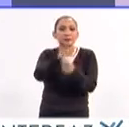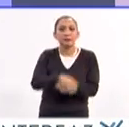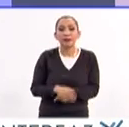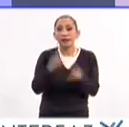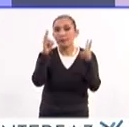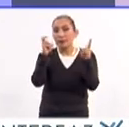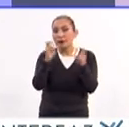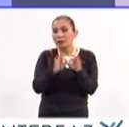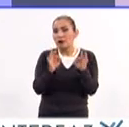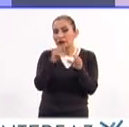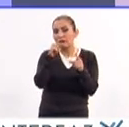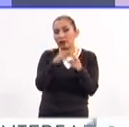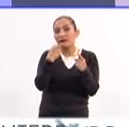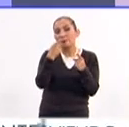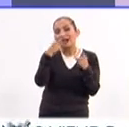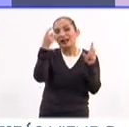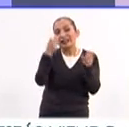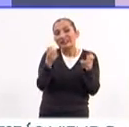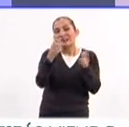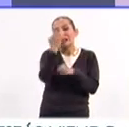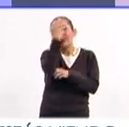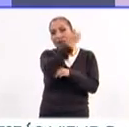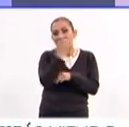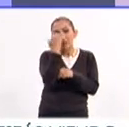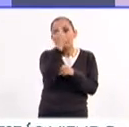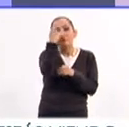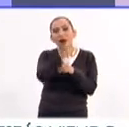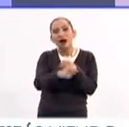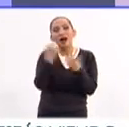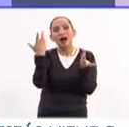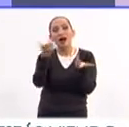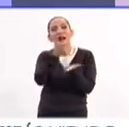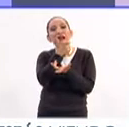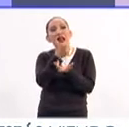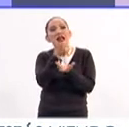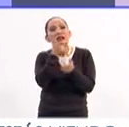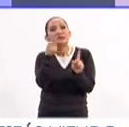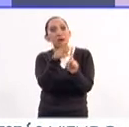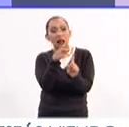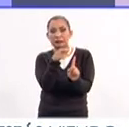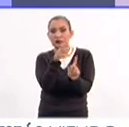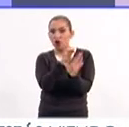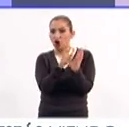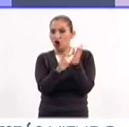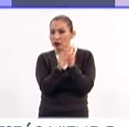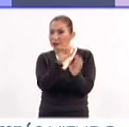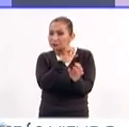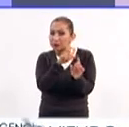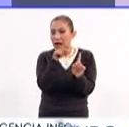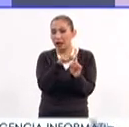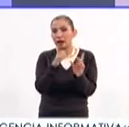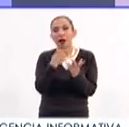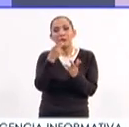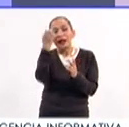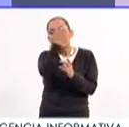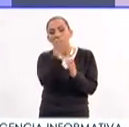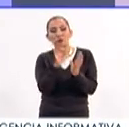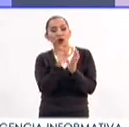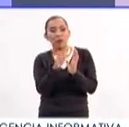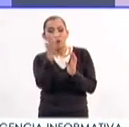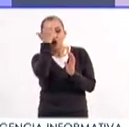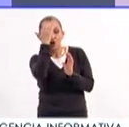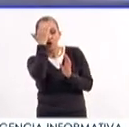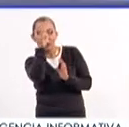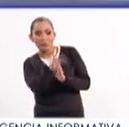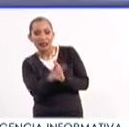temas primordiales es, vamos a hablar sobre la evaluación para inglés con fines específicos. Es decir, tenemos que evaluar, por ejemplo,